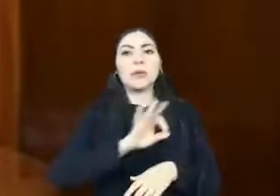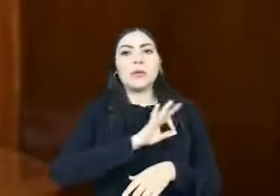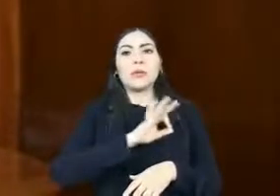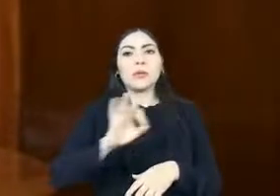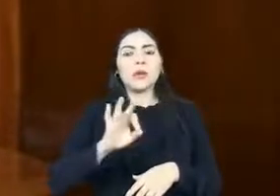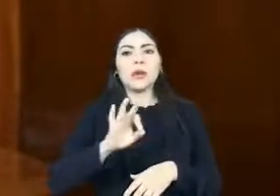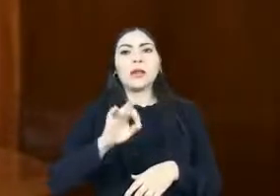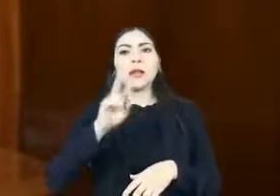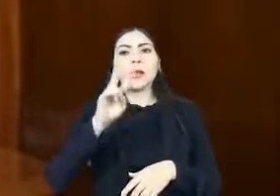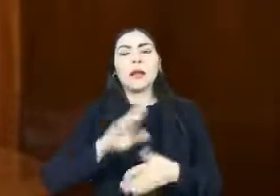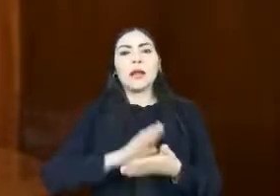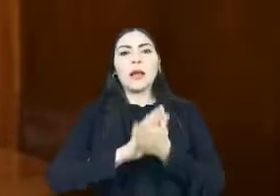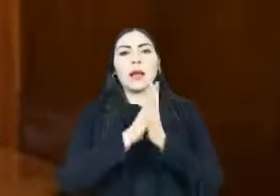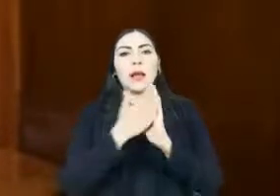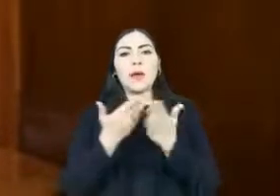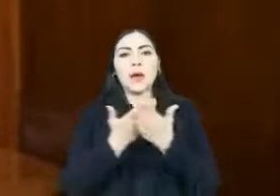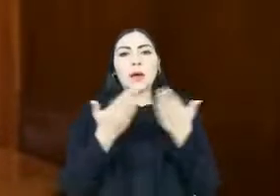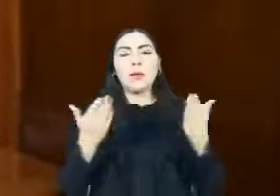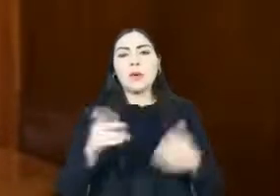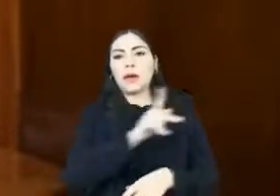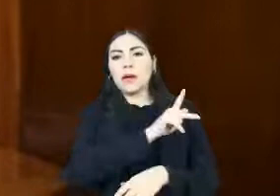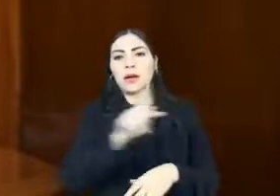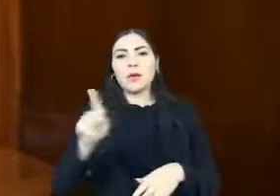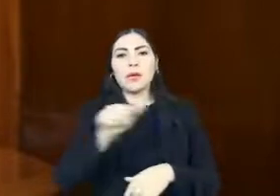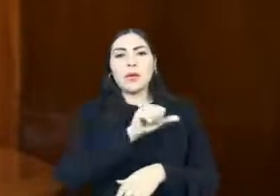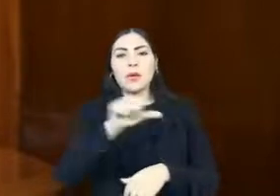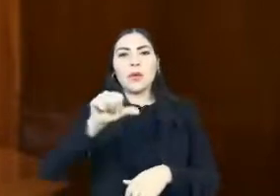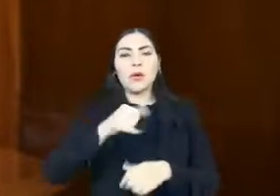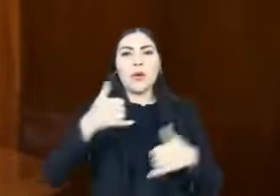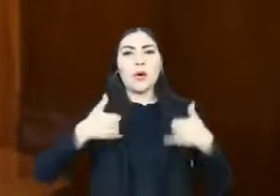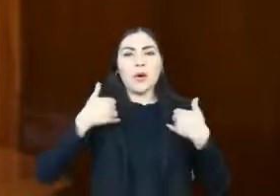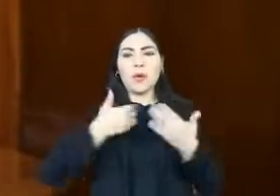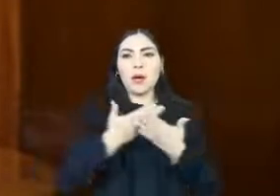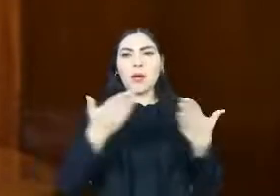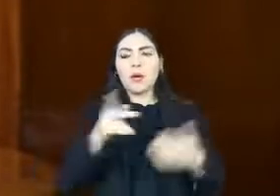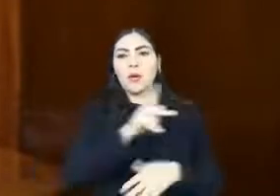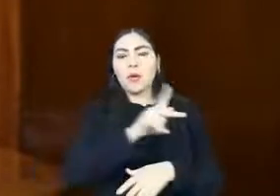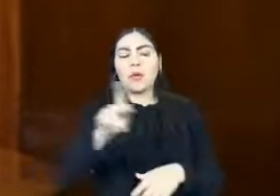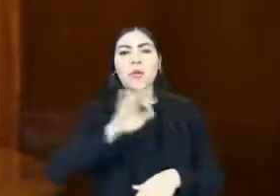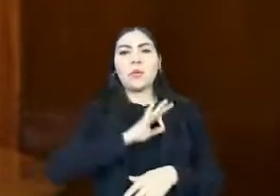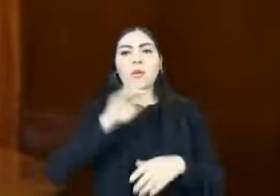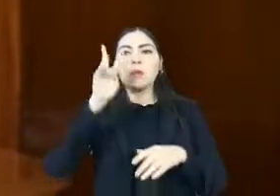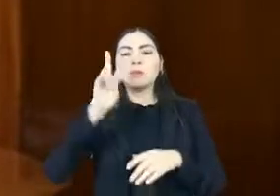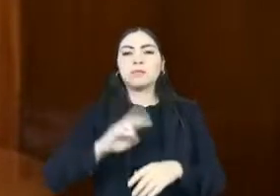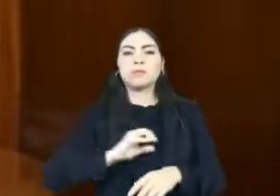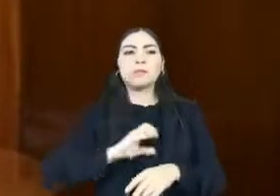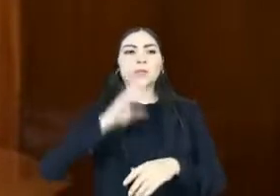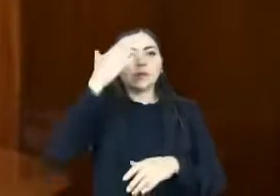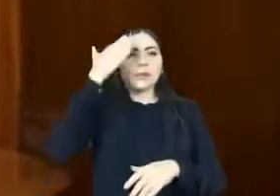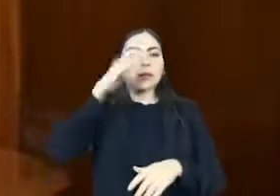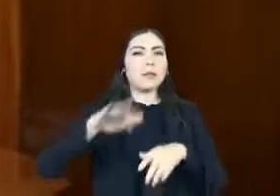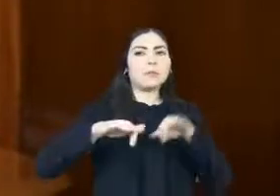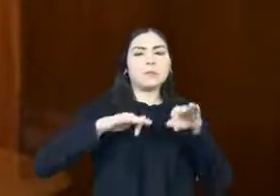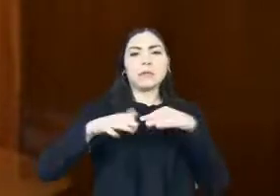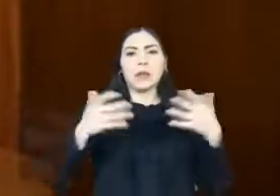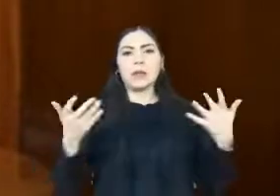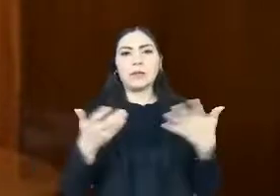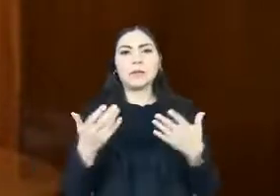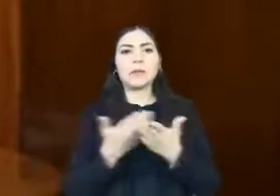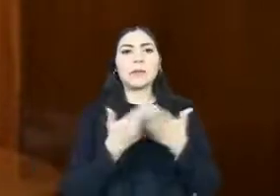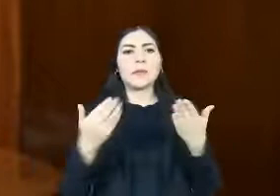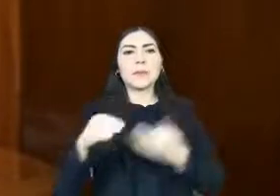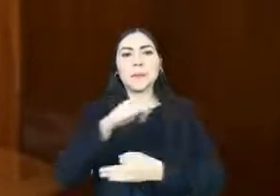de los hoy implicados agradezco en todo lo que vale el apoyo entusiasta